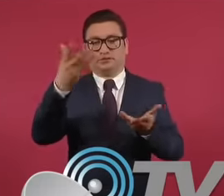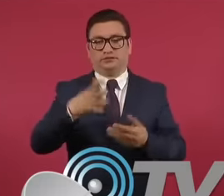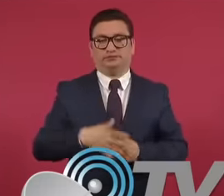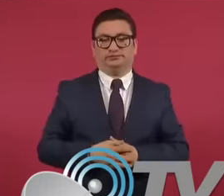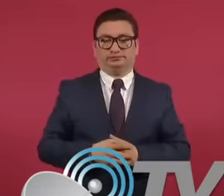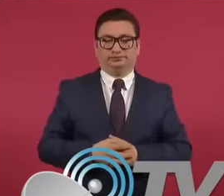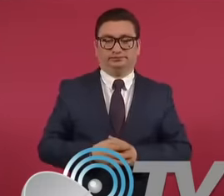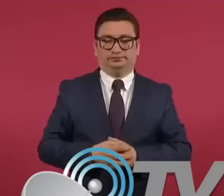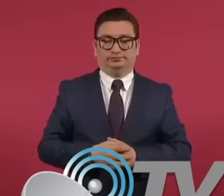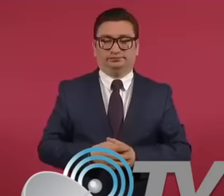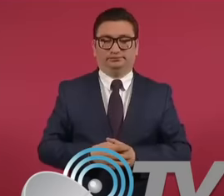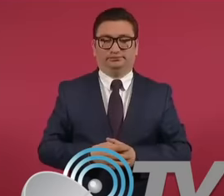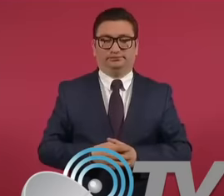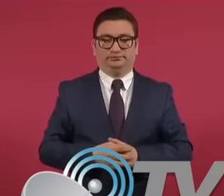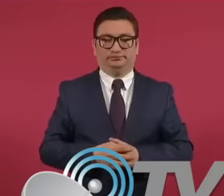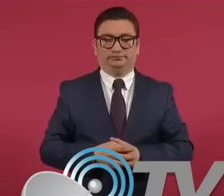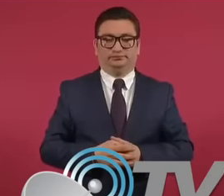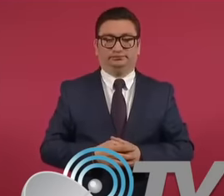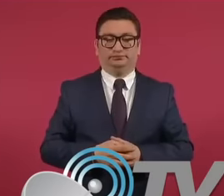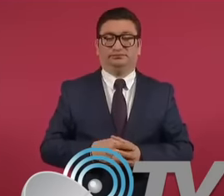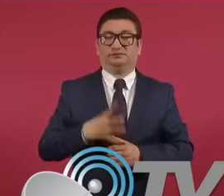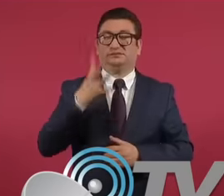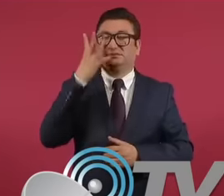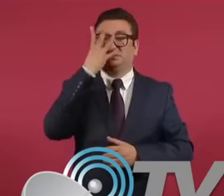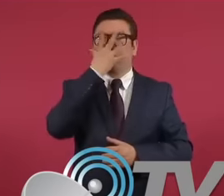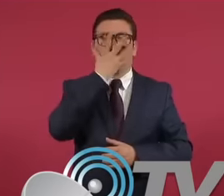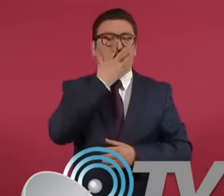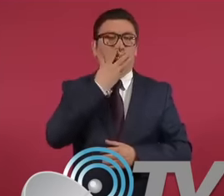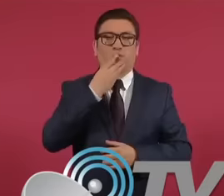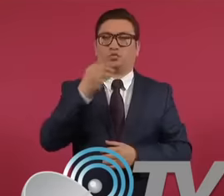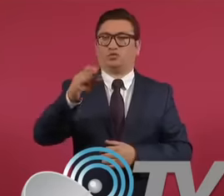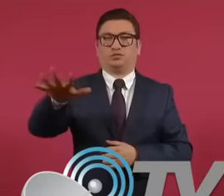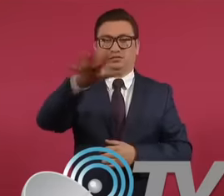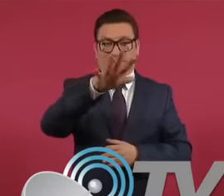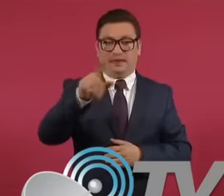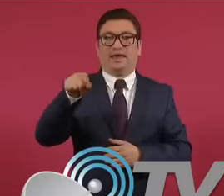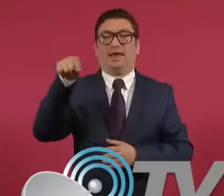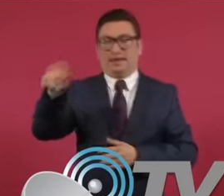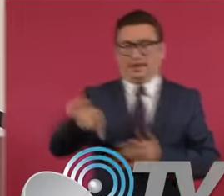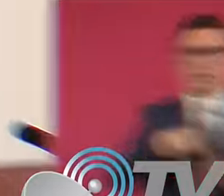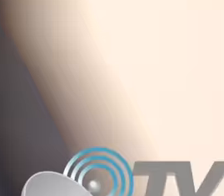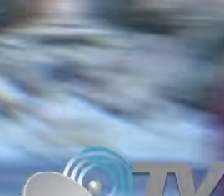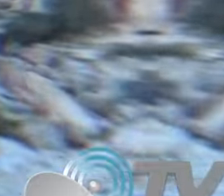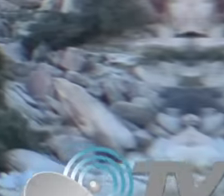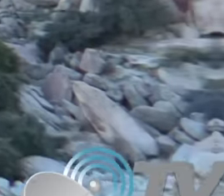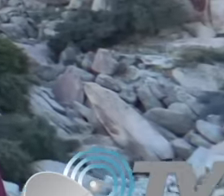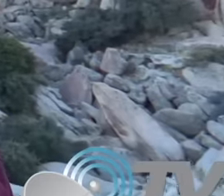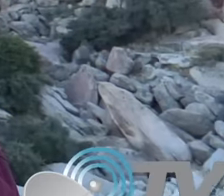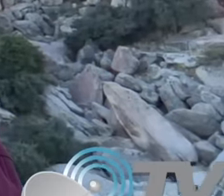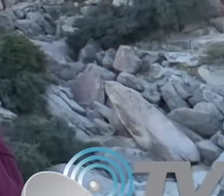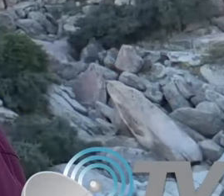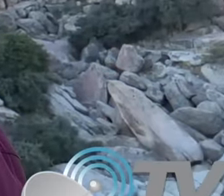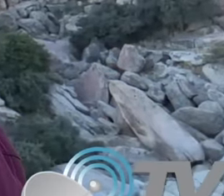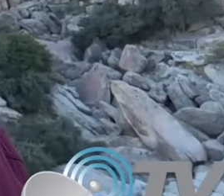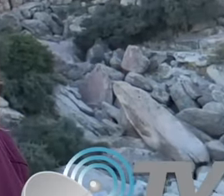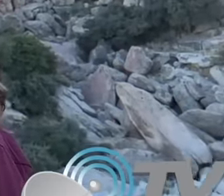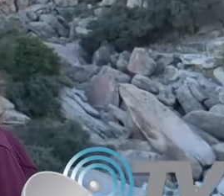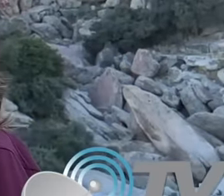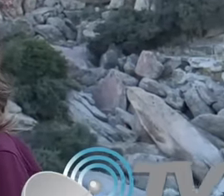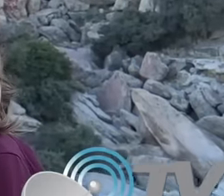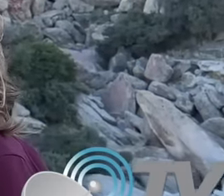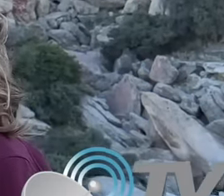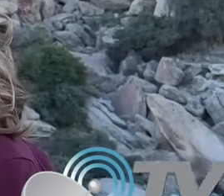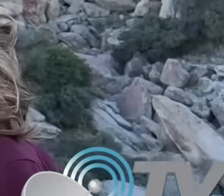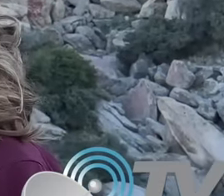paisaje, que es bellísimo, como todo México, como todo México. Llevo varios años